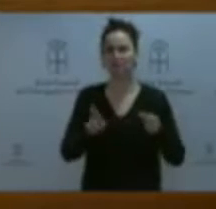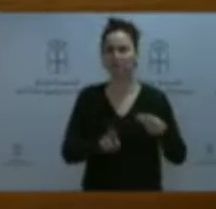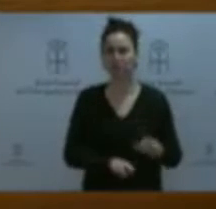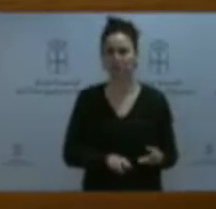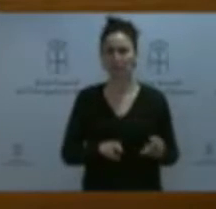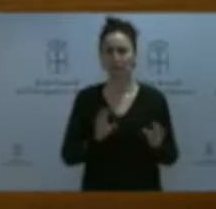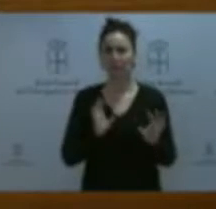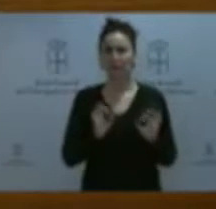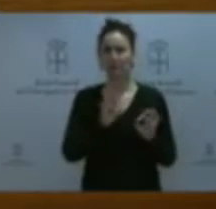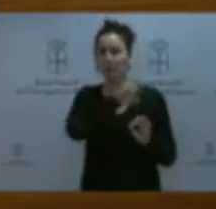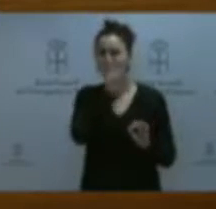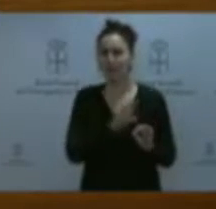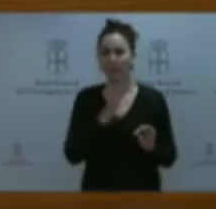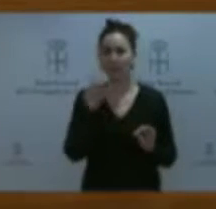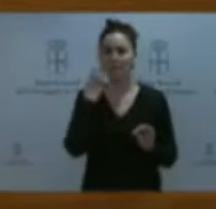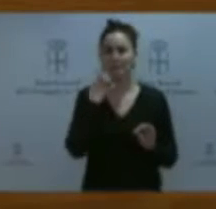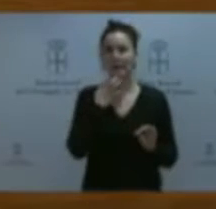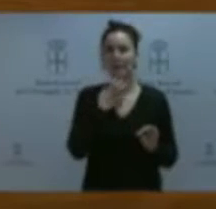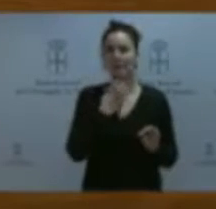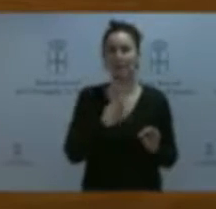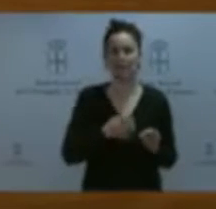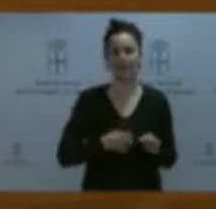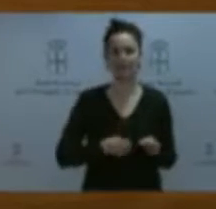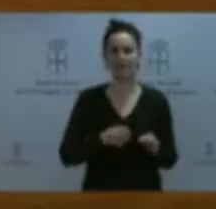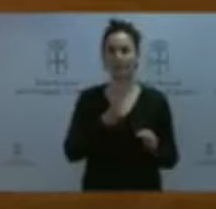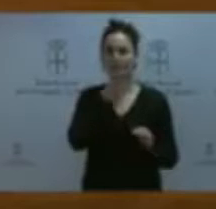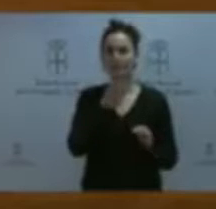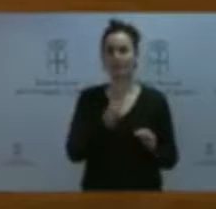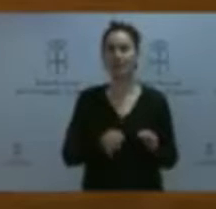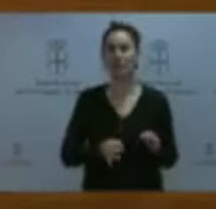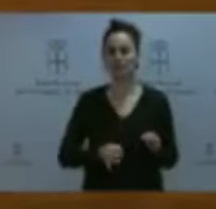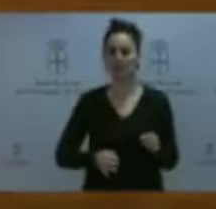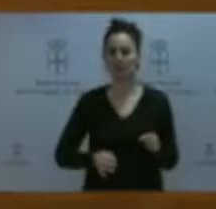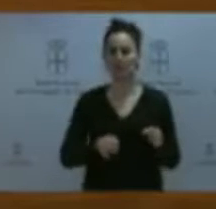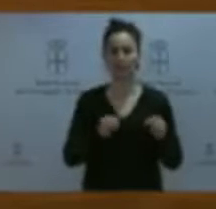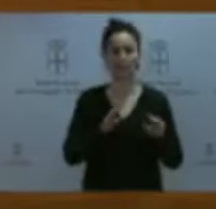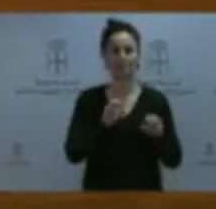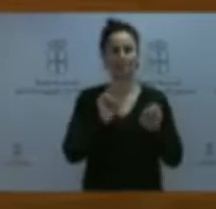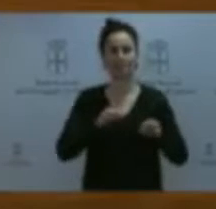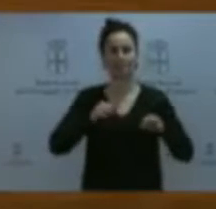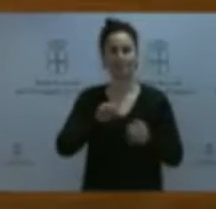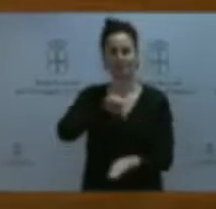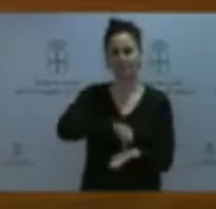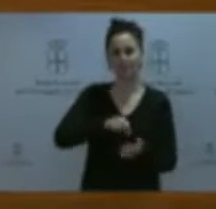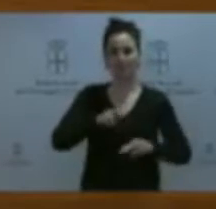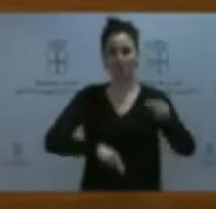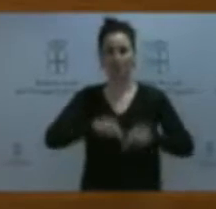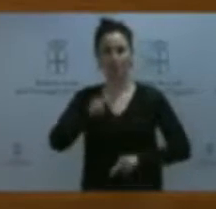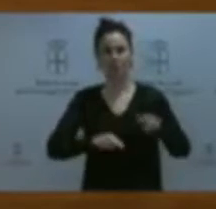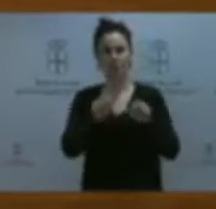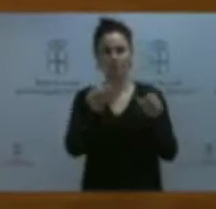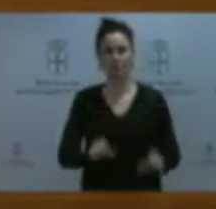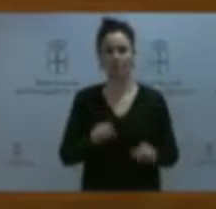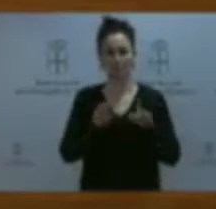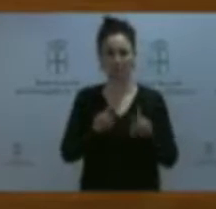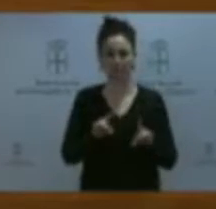participación en la ordenación del territorio y el urbanismo. Construir un modelo territorial de acuerdo a las necesidades de la población, de acuerdo a la